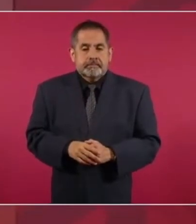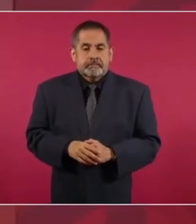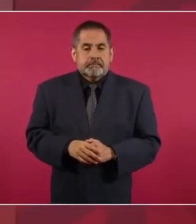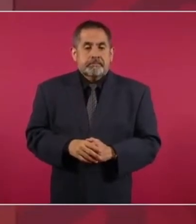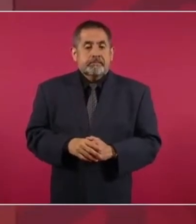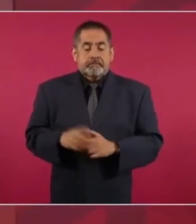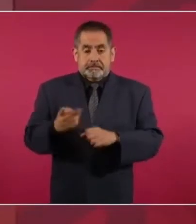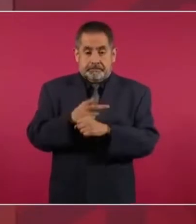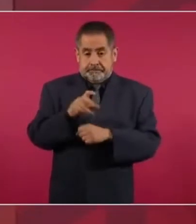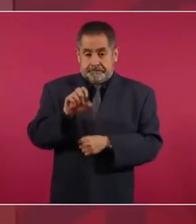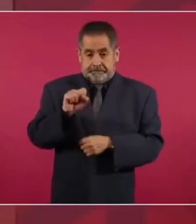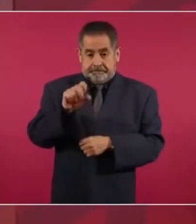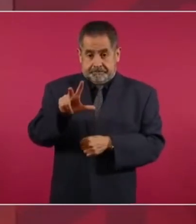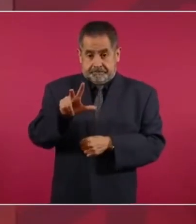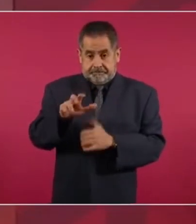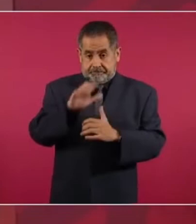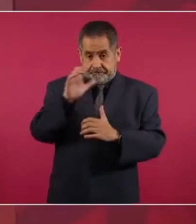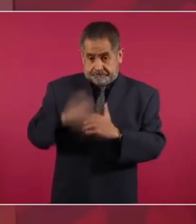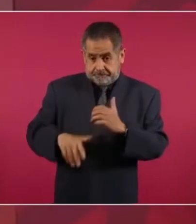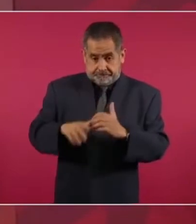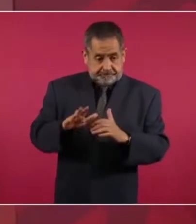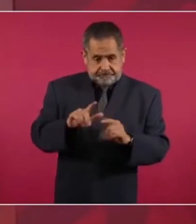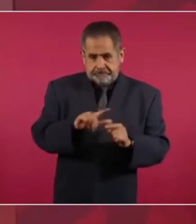pasa el 68,